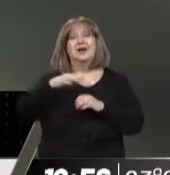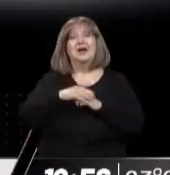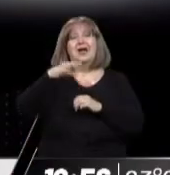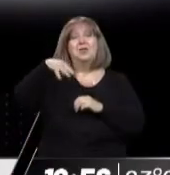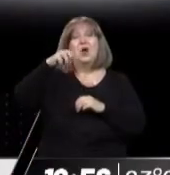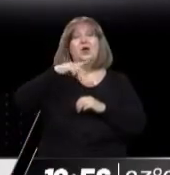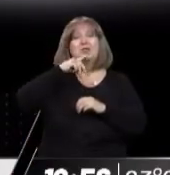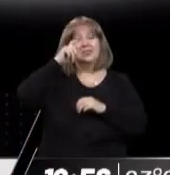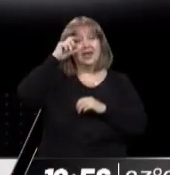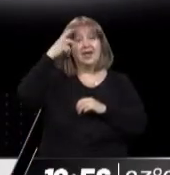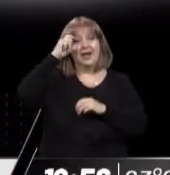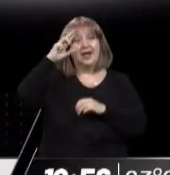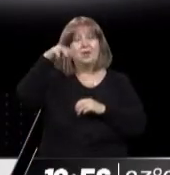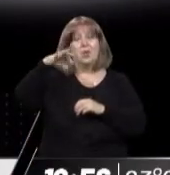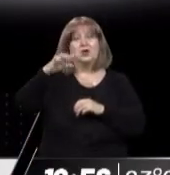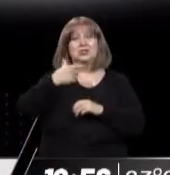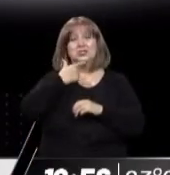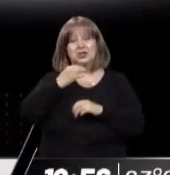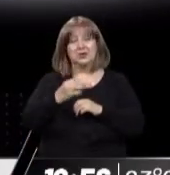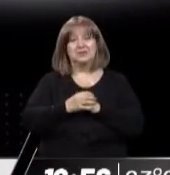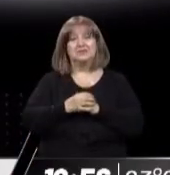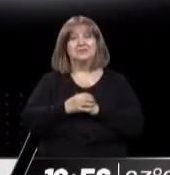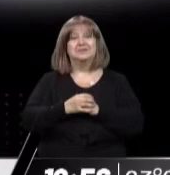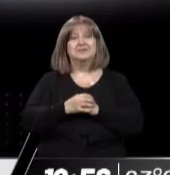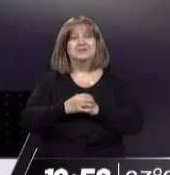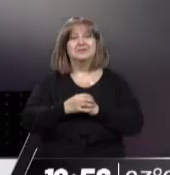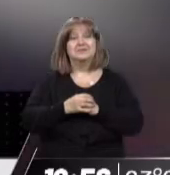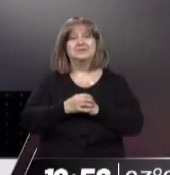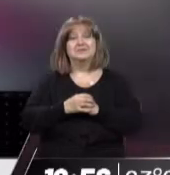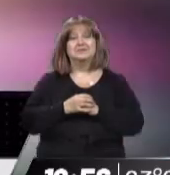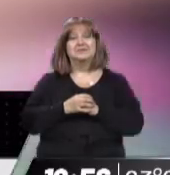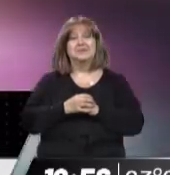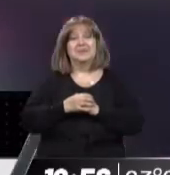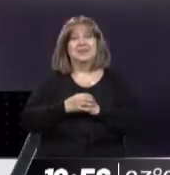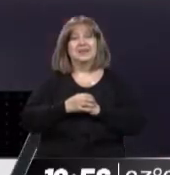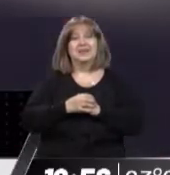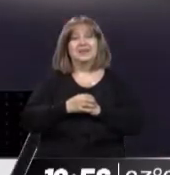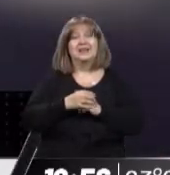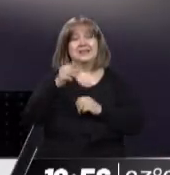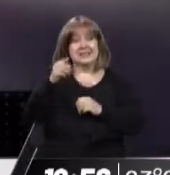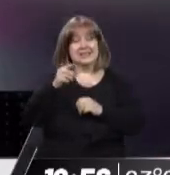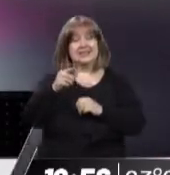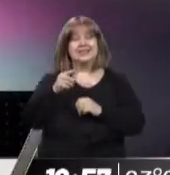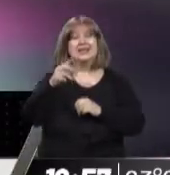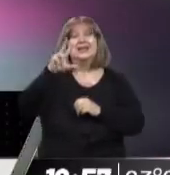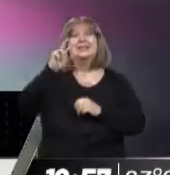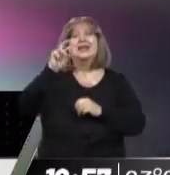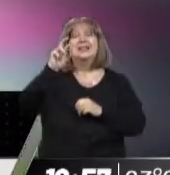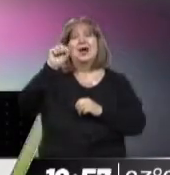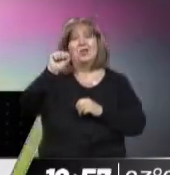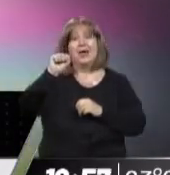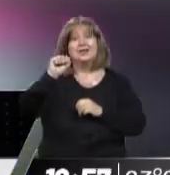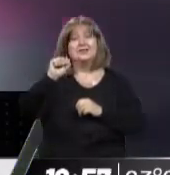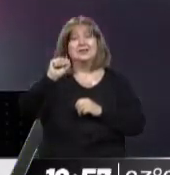Hermoso. No te pierdas esta gran oportunidad. Exacto, Anacleta. 30 pesos cada bono